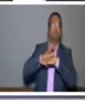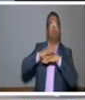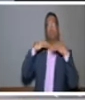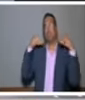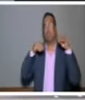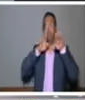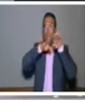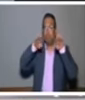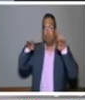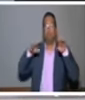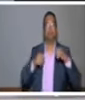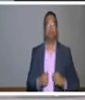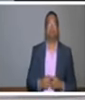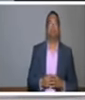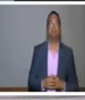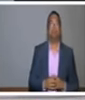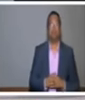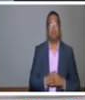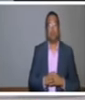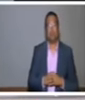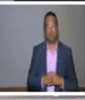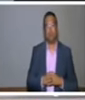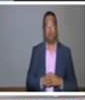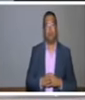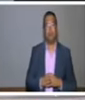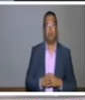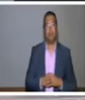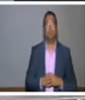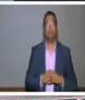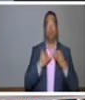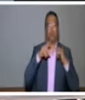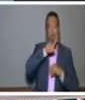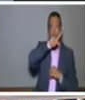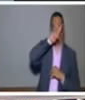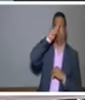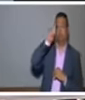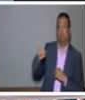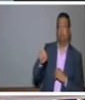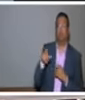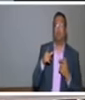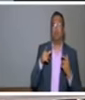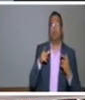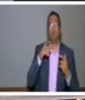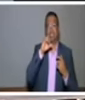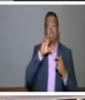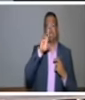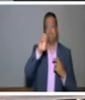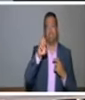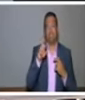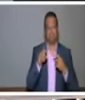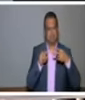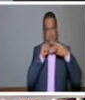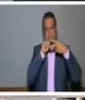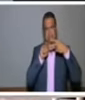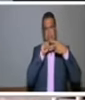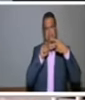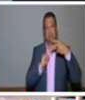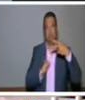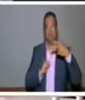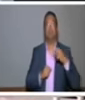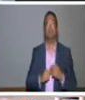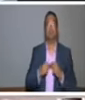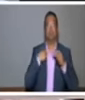Ayola Virella interroga al empresario Manuel Sidre sobre este mismo tema, educación y ambiente. Ayola. Vuelvo sobre el